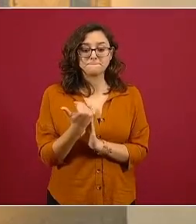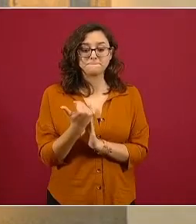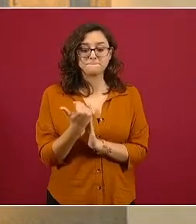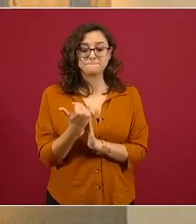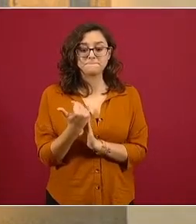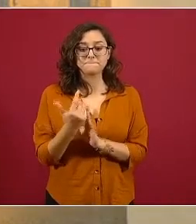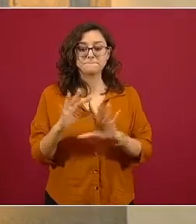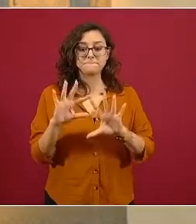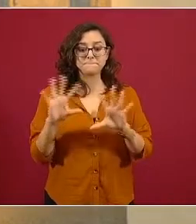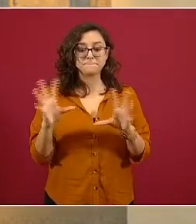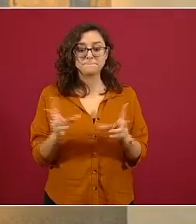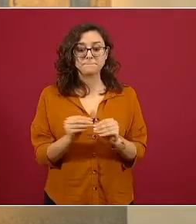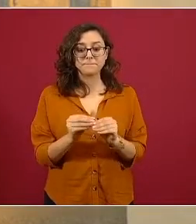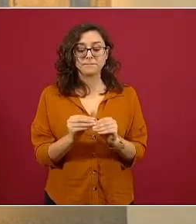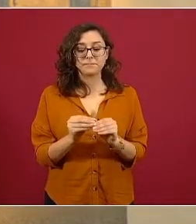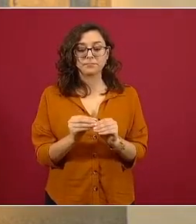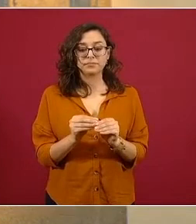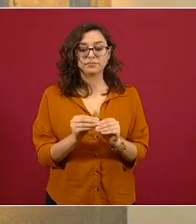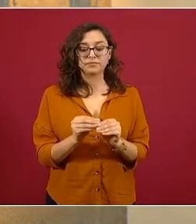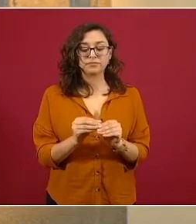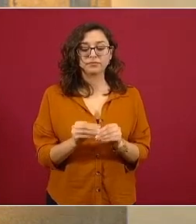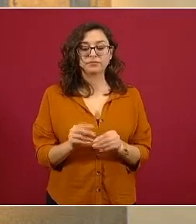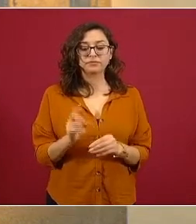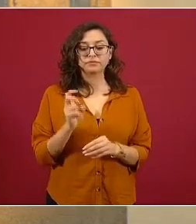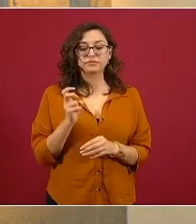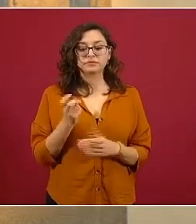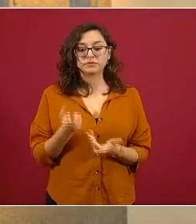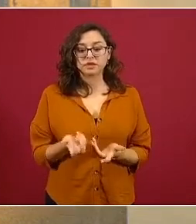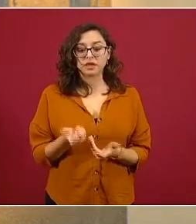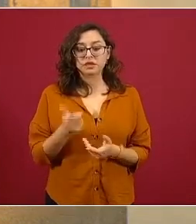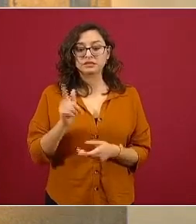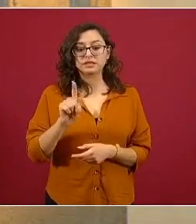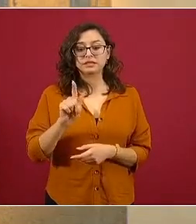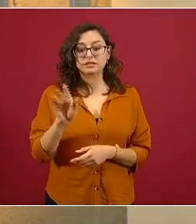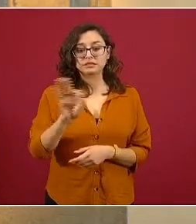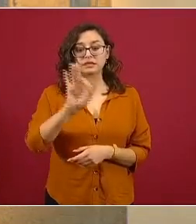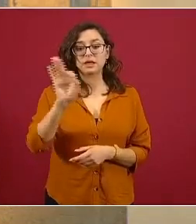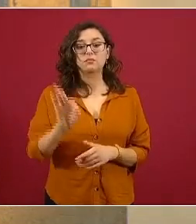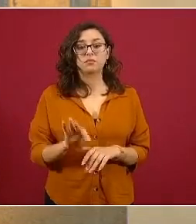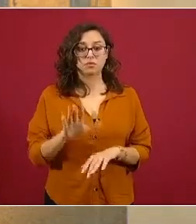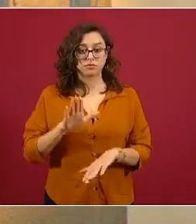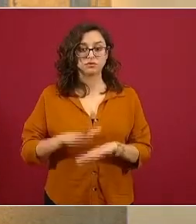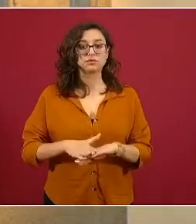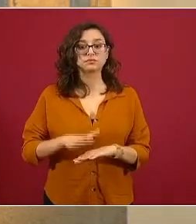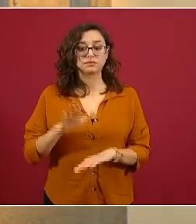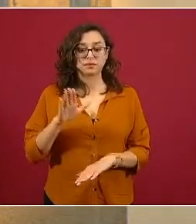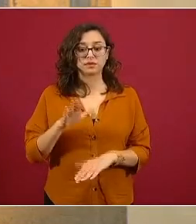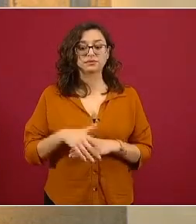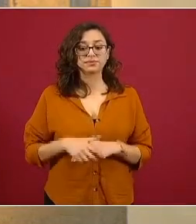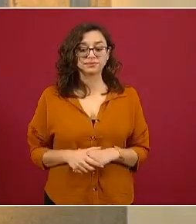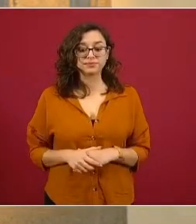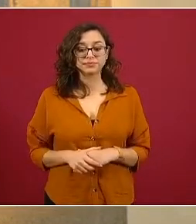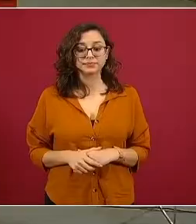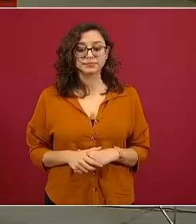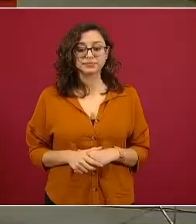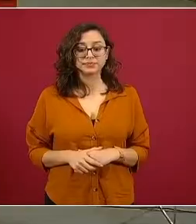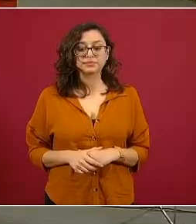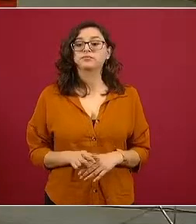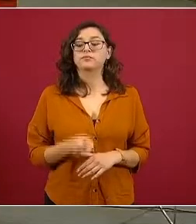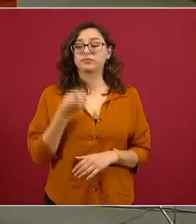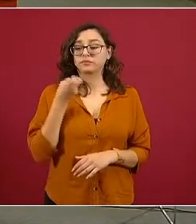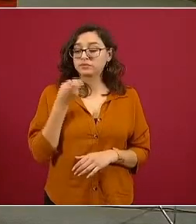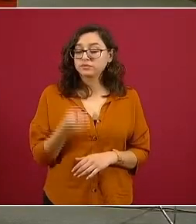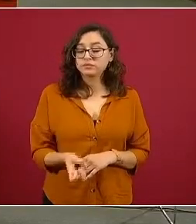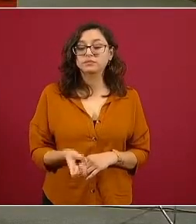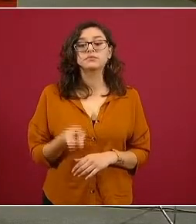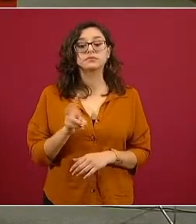hasta representar un poco más de 2/3 partes del total de los medios de pago. Este era uno